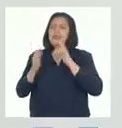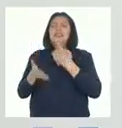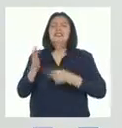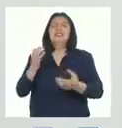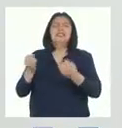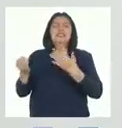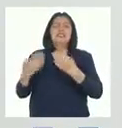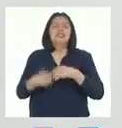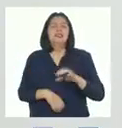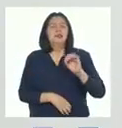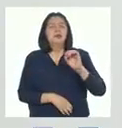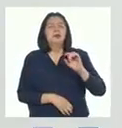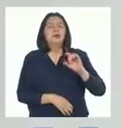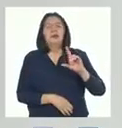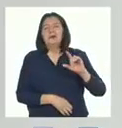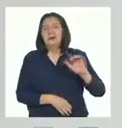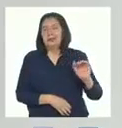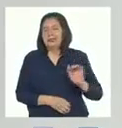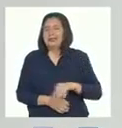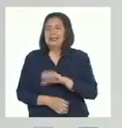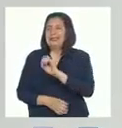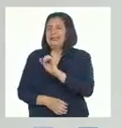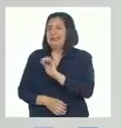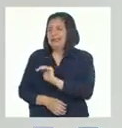lo que dijeron Olenka y Sara.